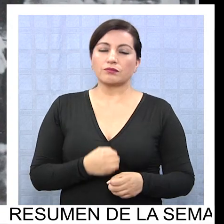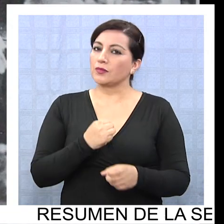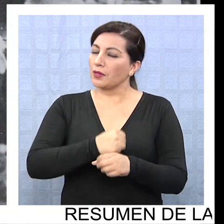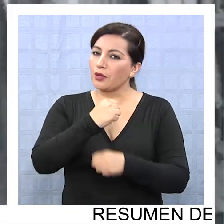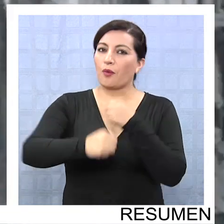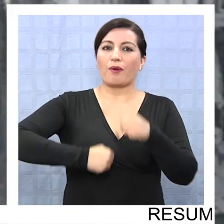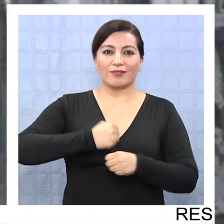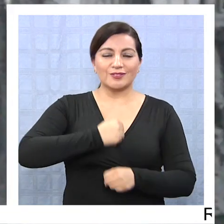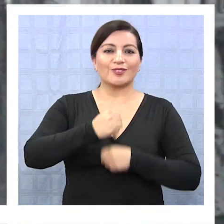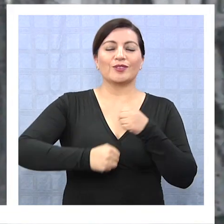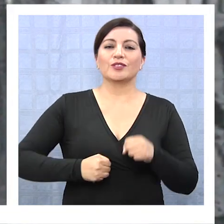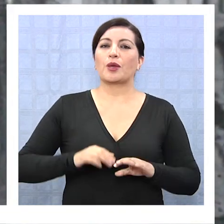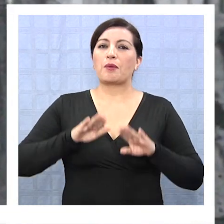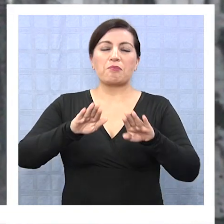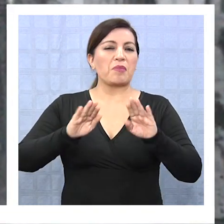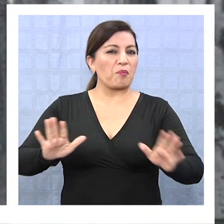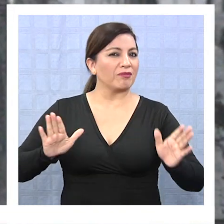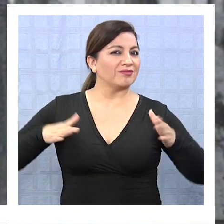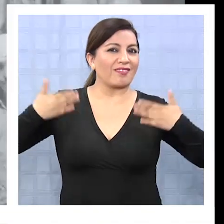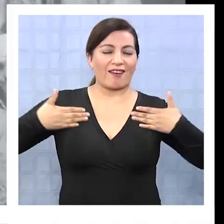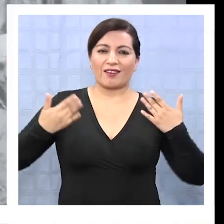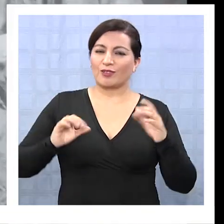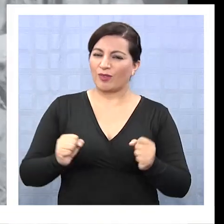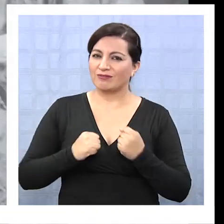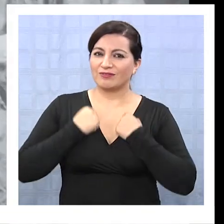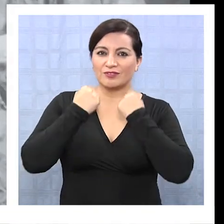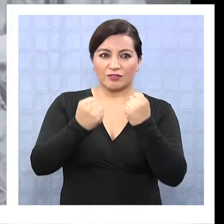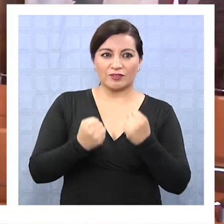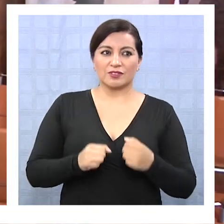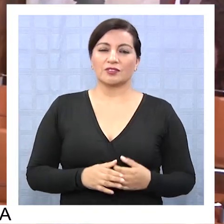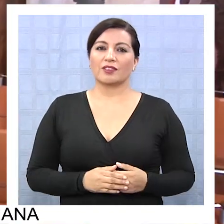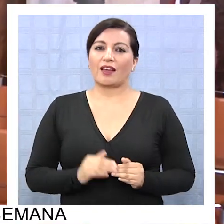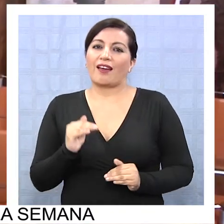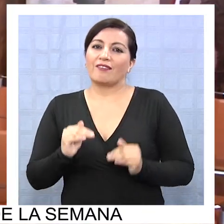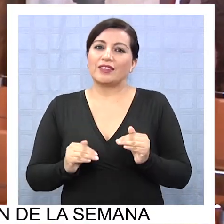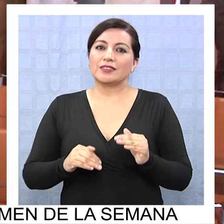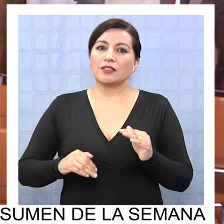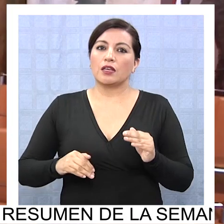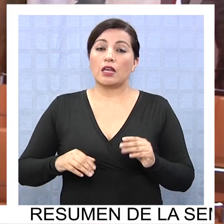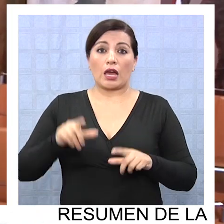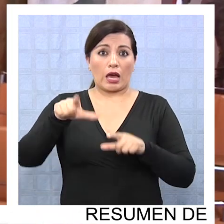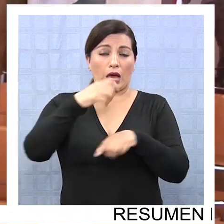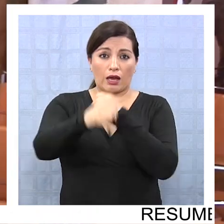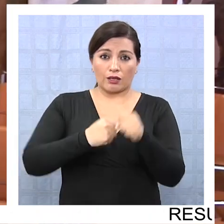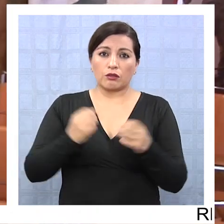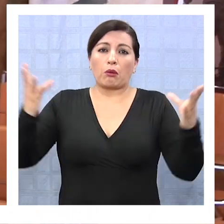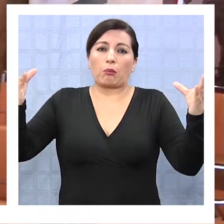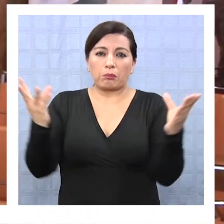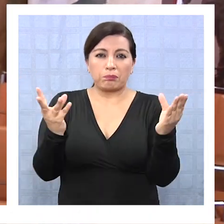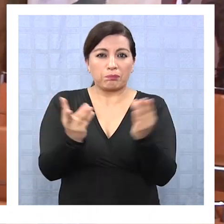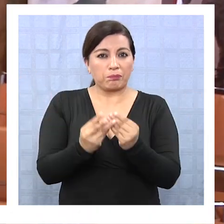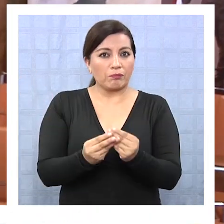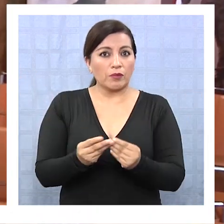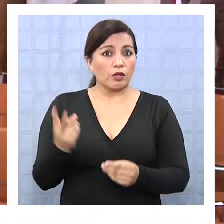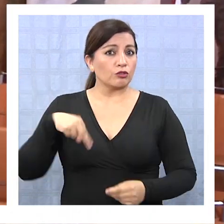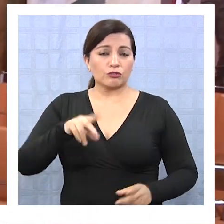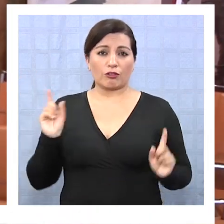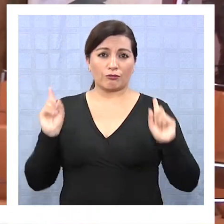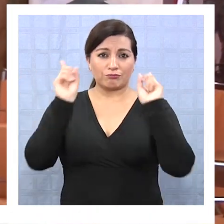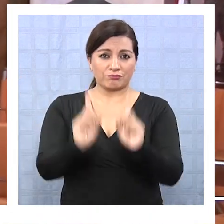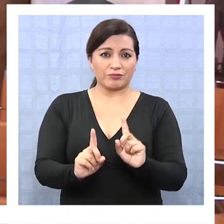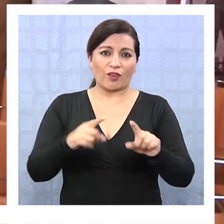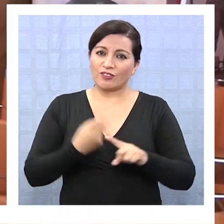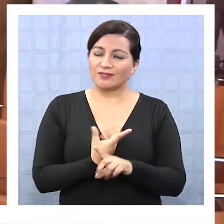y bueno, cada año los hacemos con el mismo entusiasmo, con el mismo empeño, a pesar de que cada año somos menos, pero